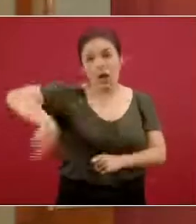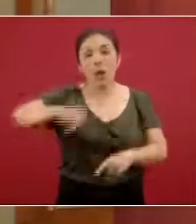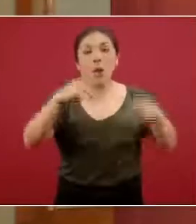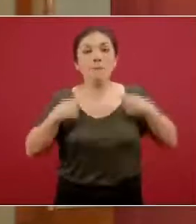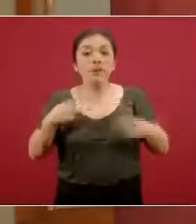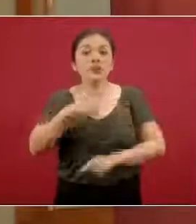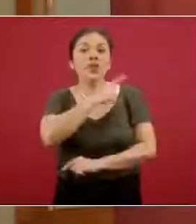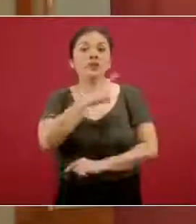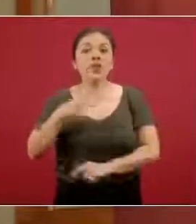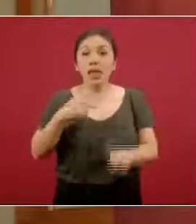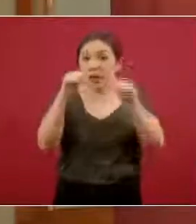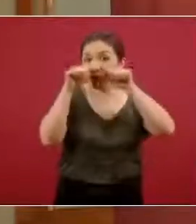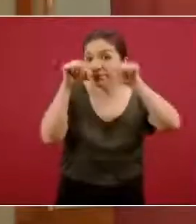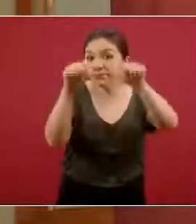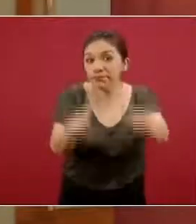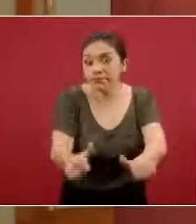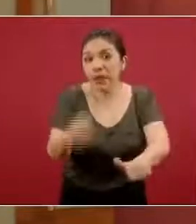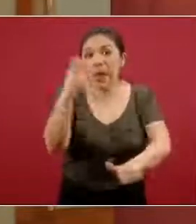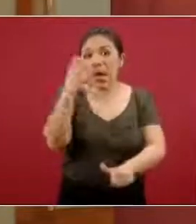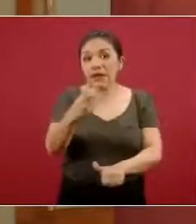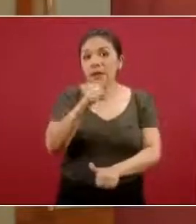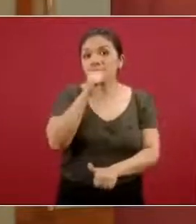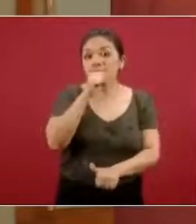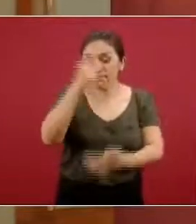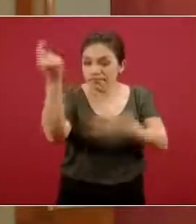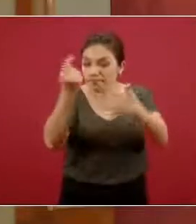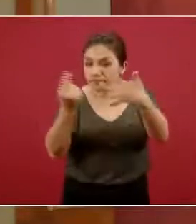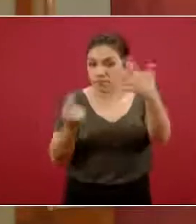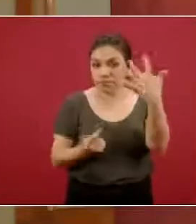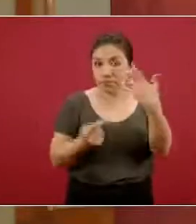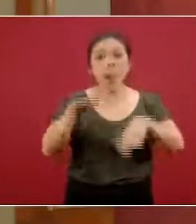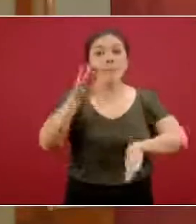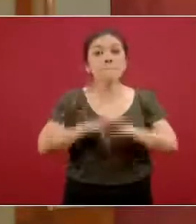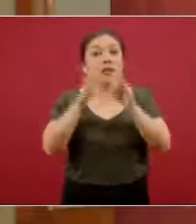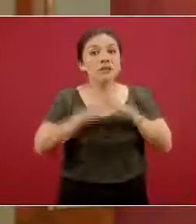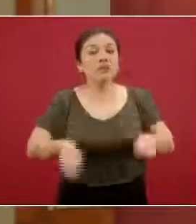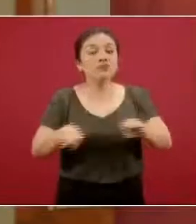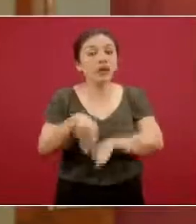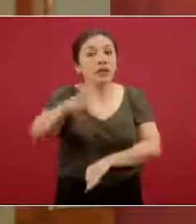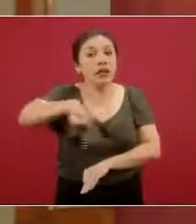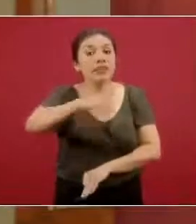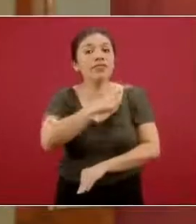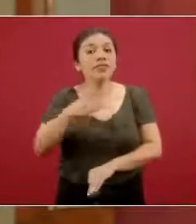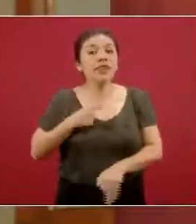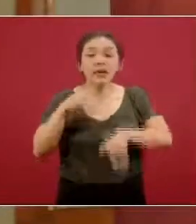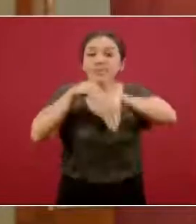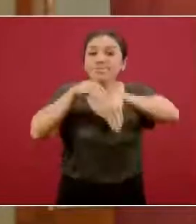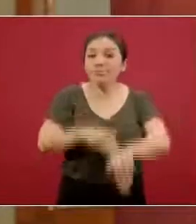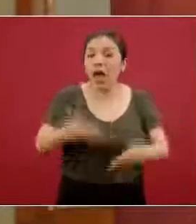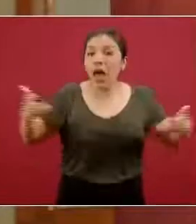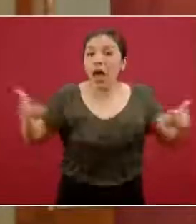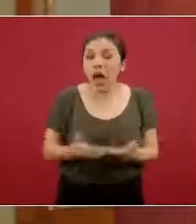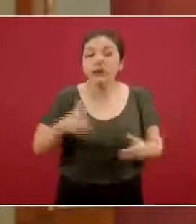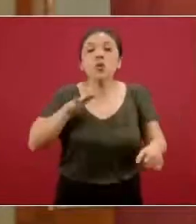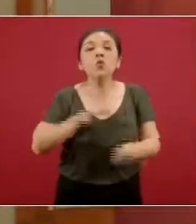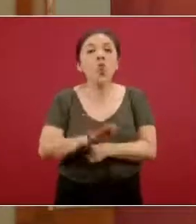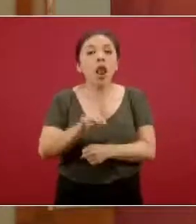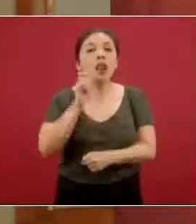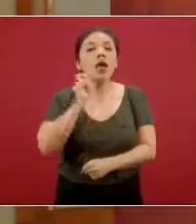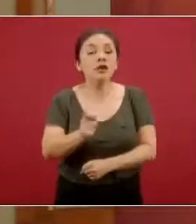estar atento a estas indicaciones, pero sobre todo a poner en práctica lo que en su momento van a